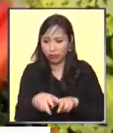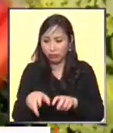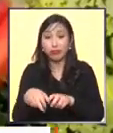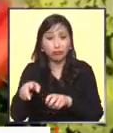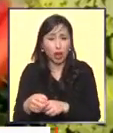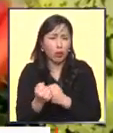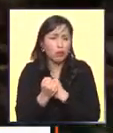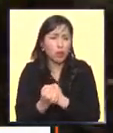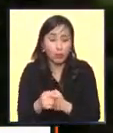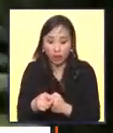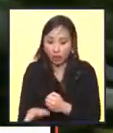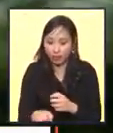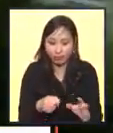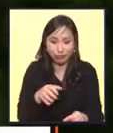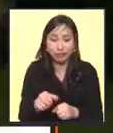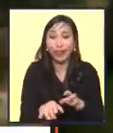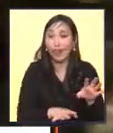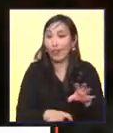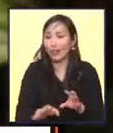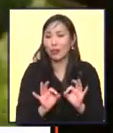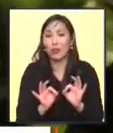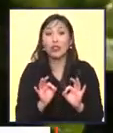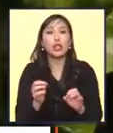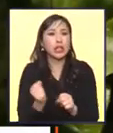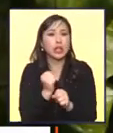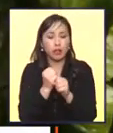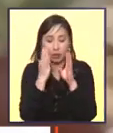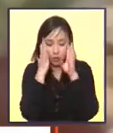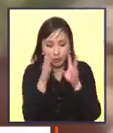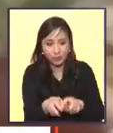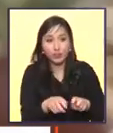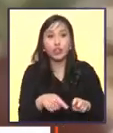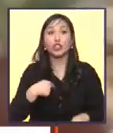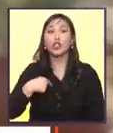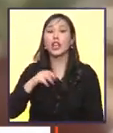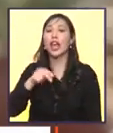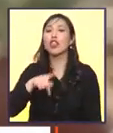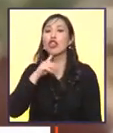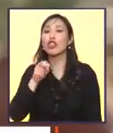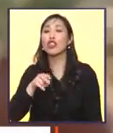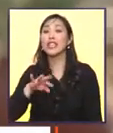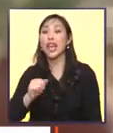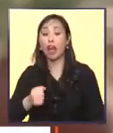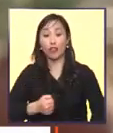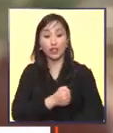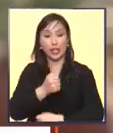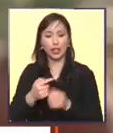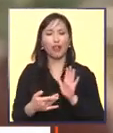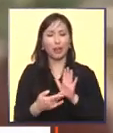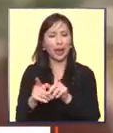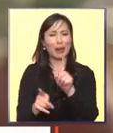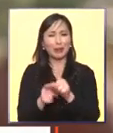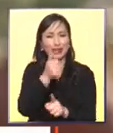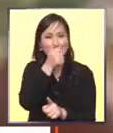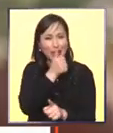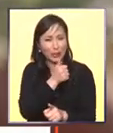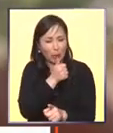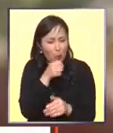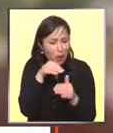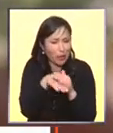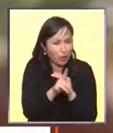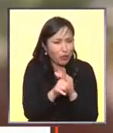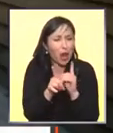maravillosos y que aquí trabajan con inigualable dedicación. Soy Antonia Gana, cocinera, y estoy a punto de mostrarte un par de secretos, aunque no tan guardados, de la